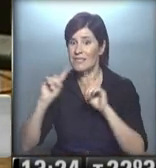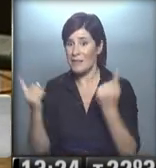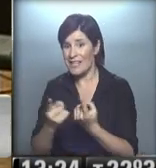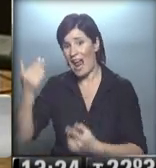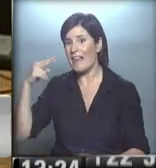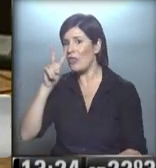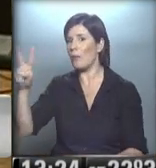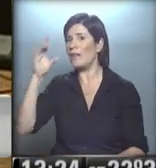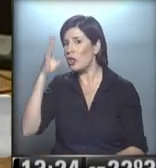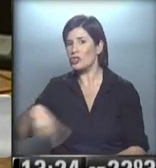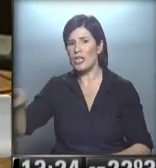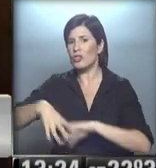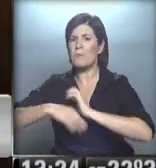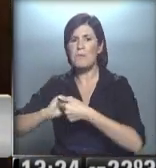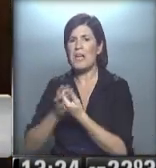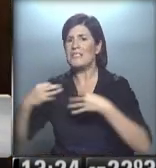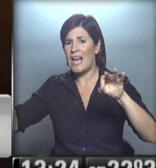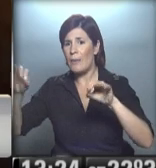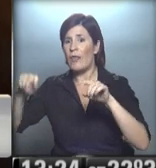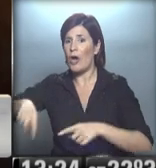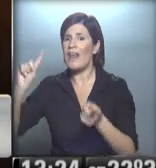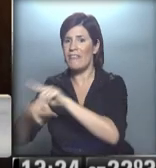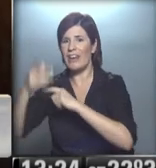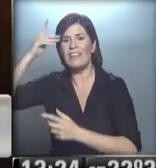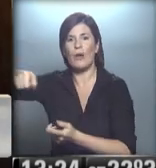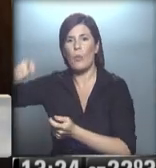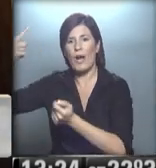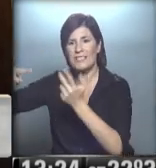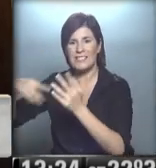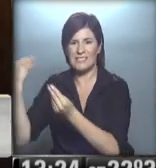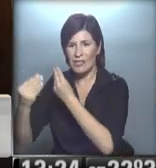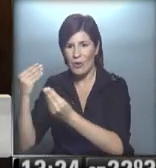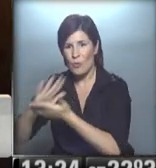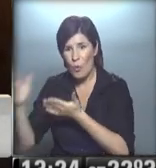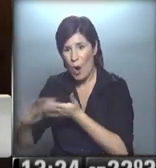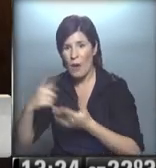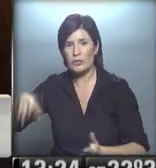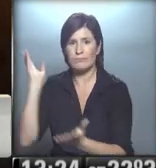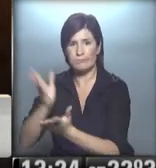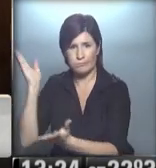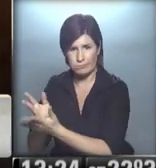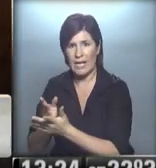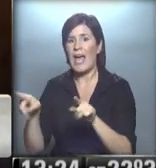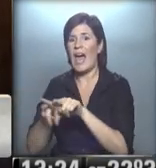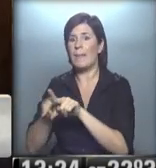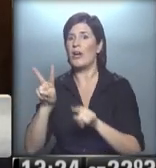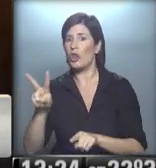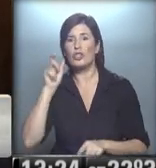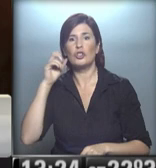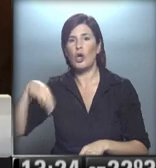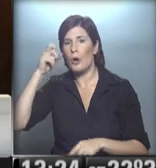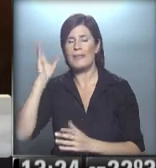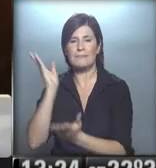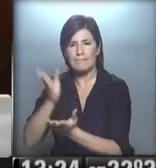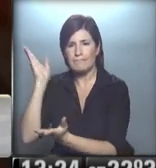con distintos jueces dictó justicia. De esta manera, los hermanos Gómez, José Elchenga y Gonzalo, los que compraron y sometieron a Marita, recibieron